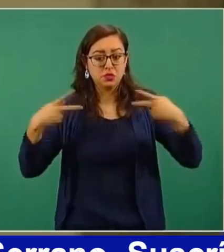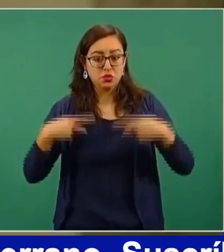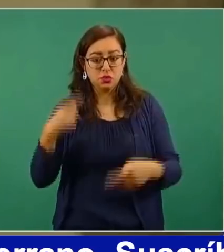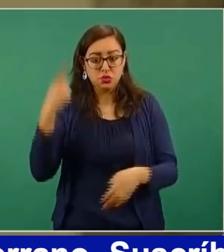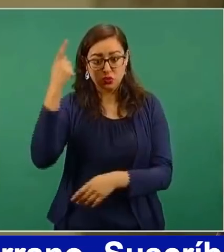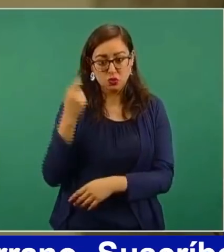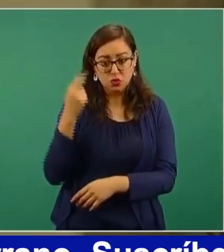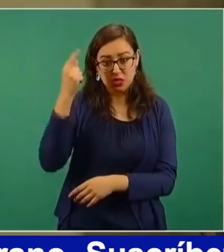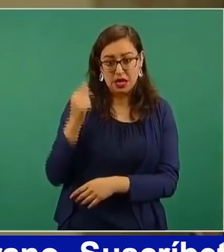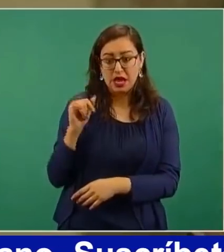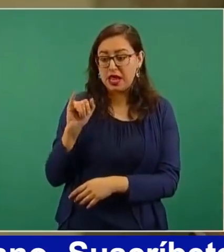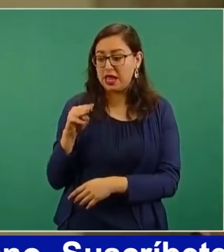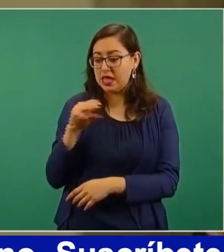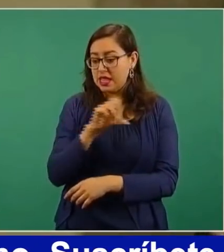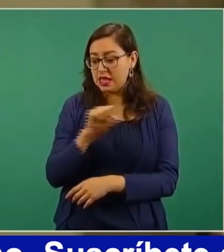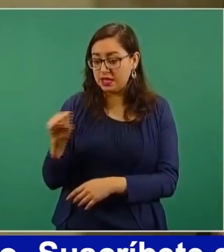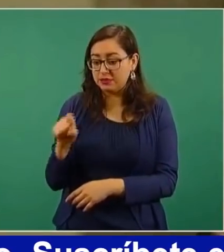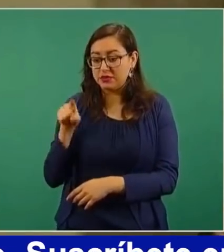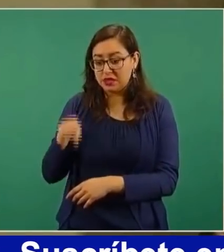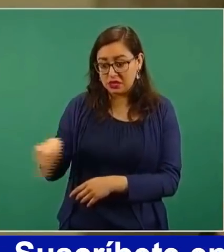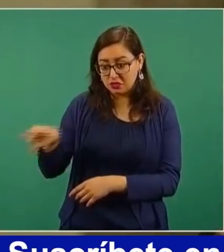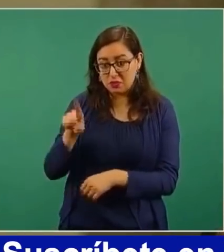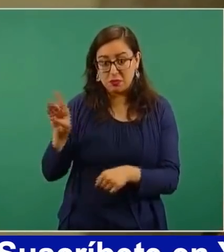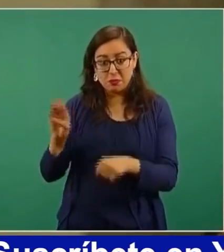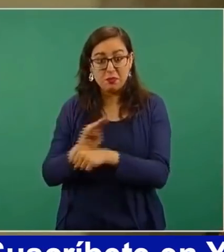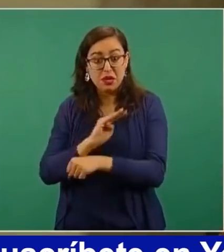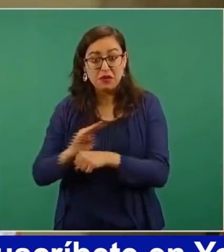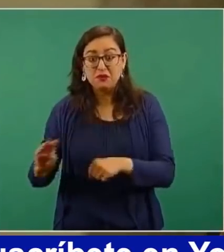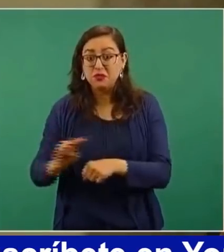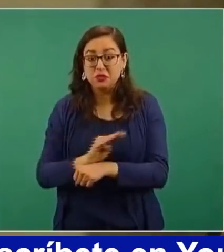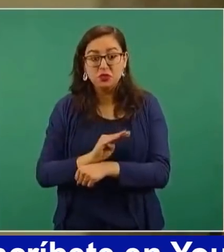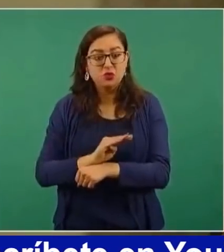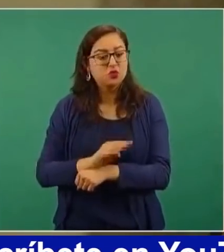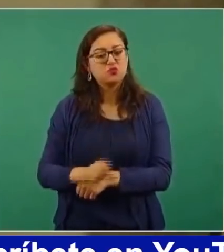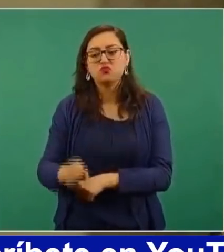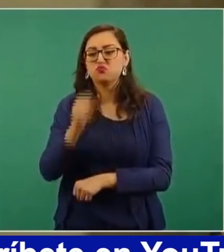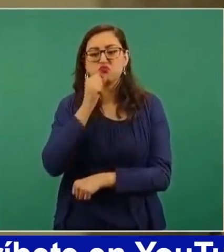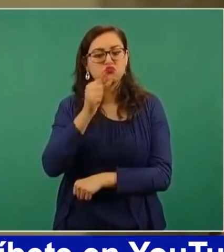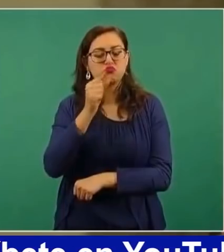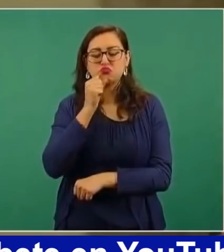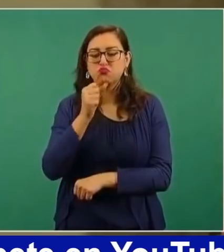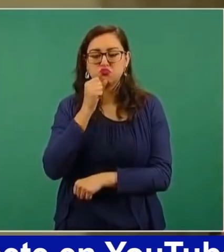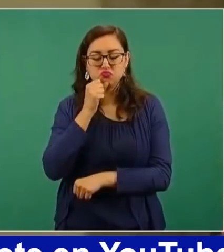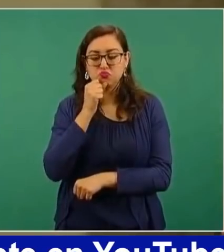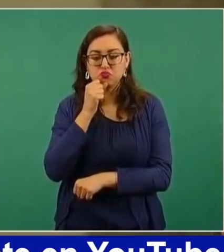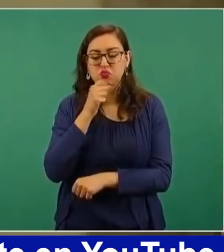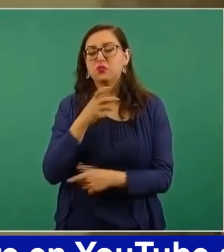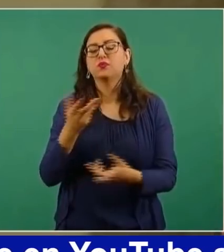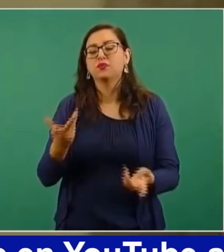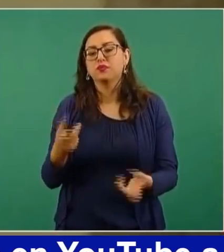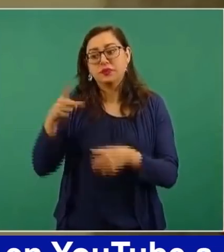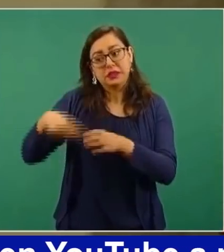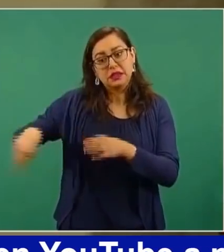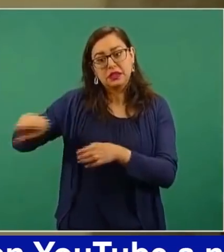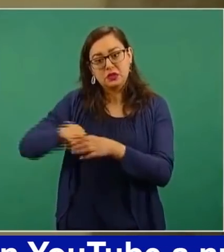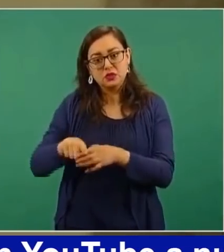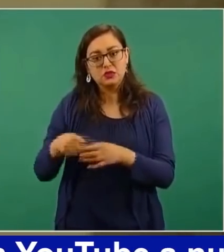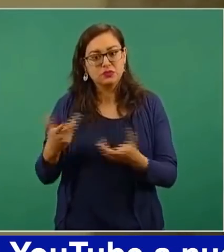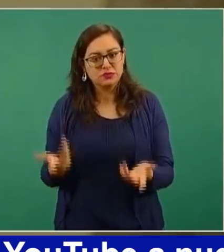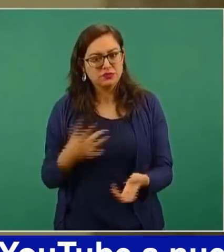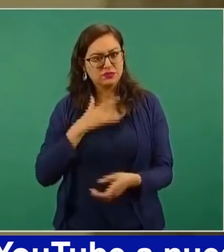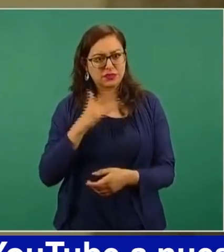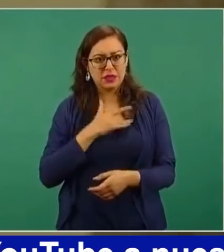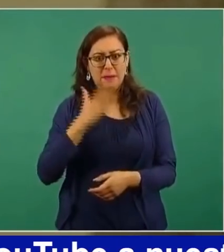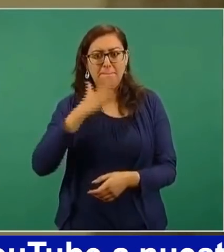podido recibir los beneficios de la cesantía y de la vejez por otra jurisprudencia. Ellos lo que piden es que les regresen